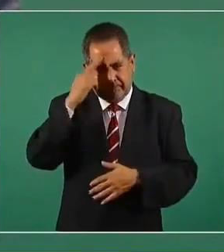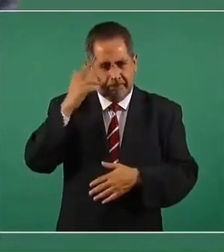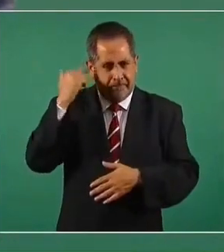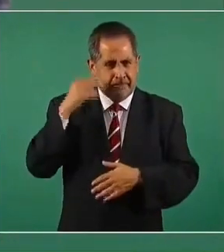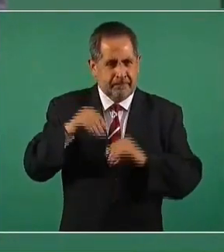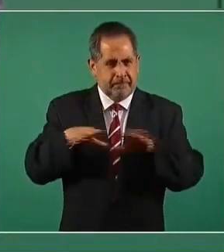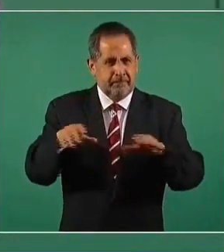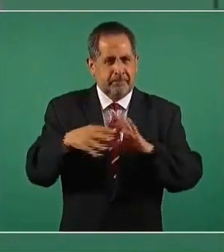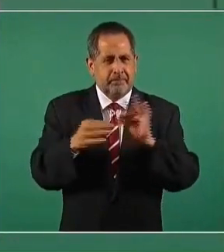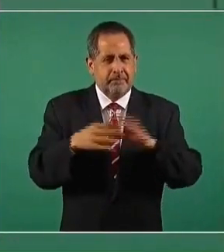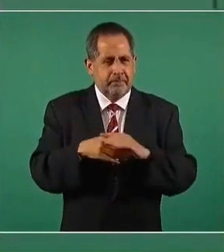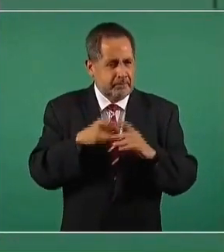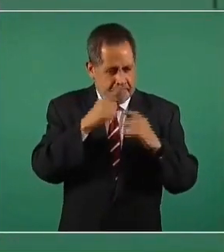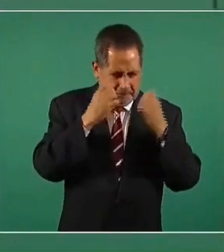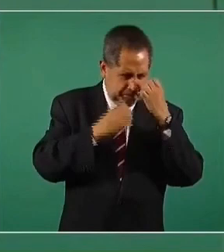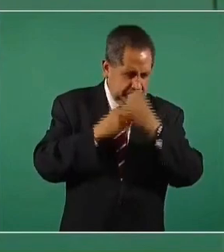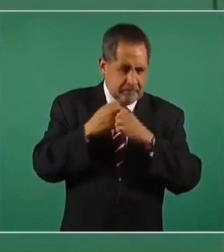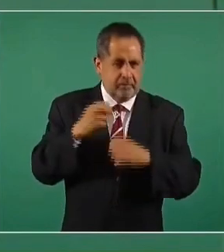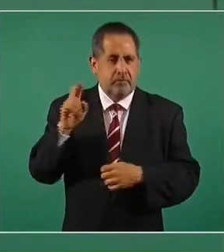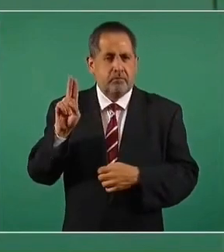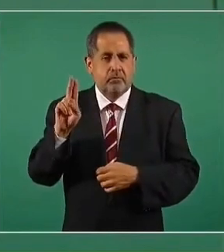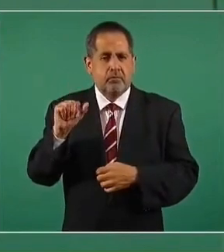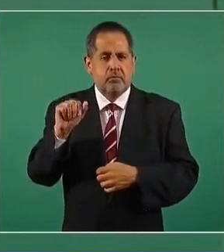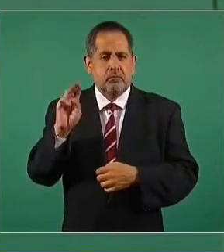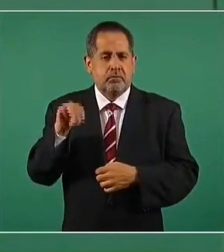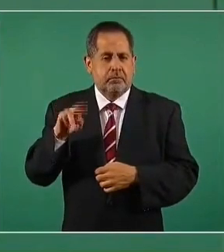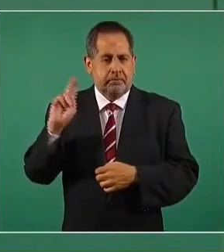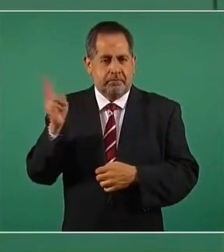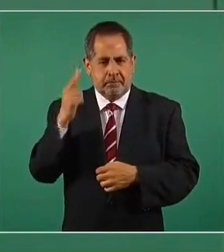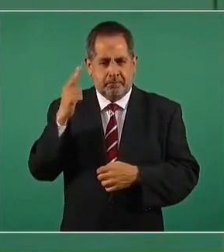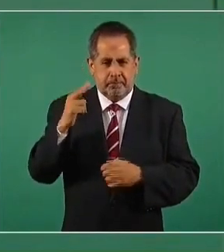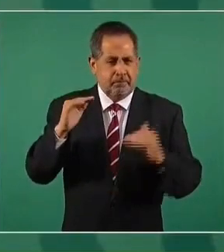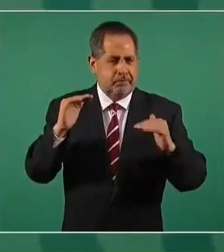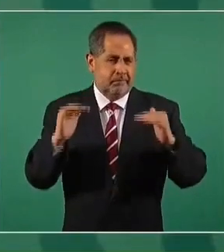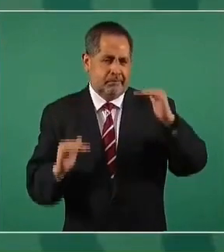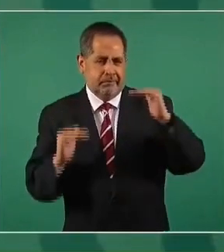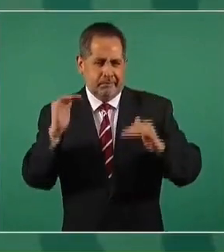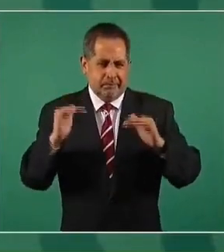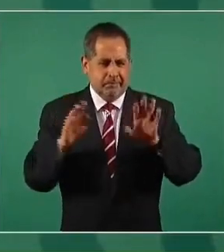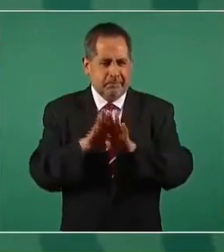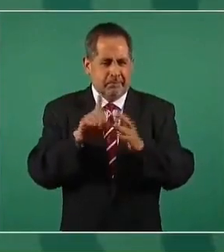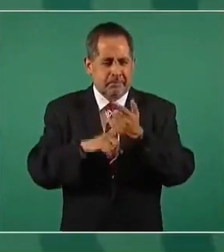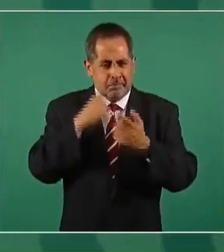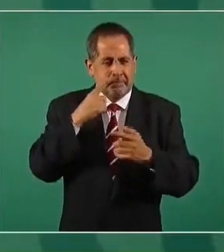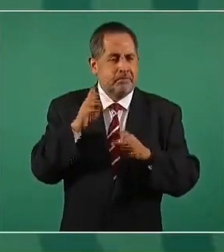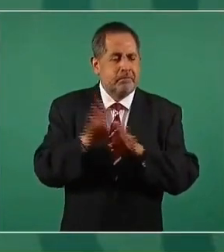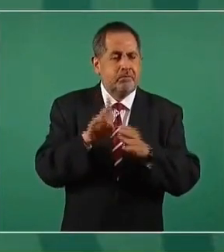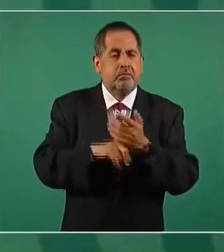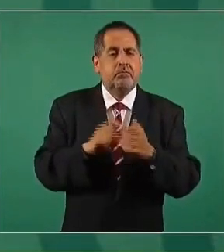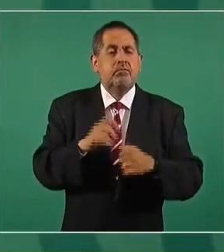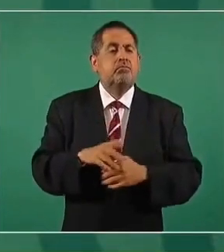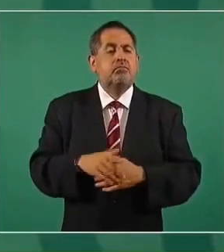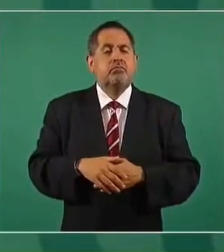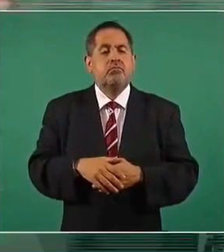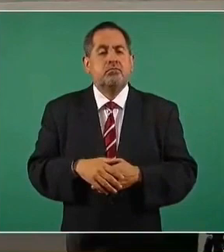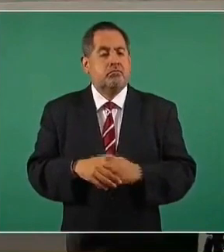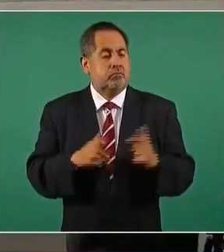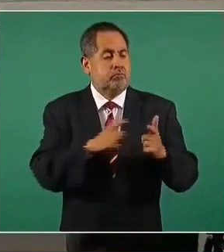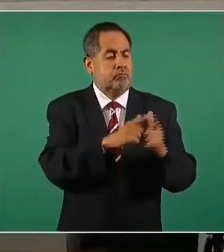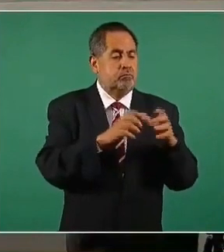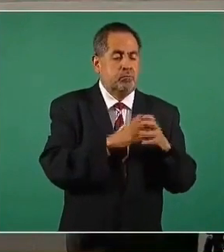de un monitoreo que hizo la UNAM, de la desproporción, ¿no? De cómo el bloque